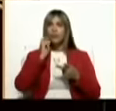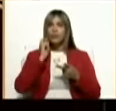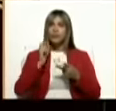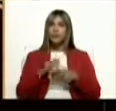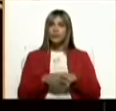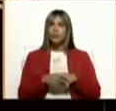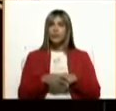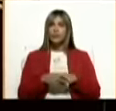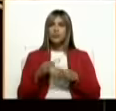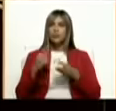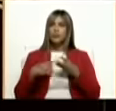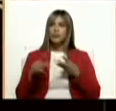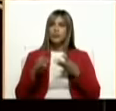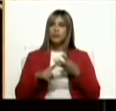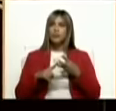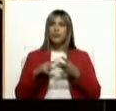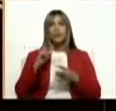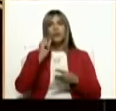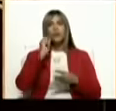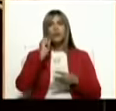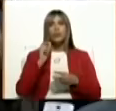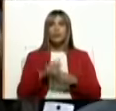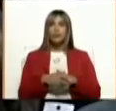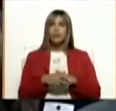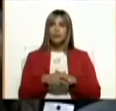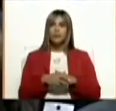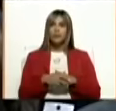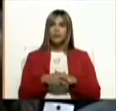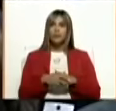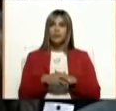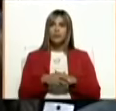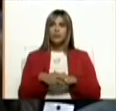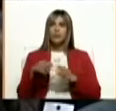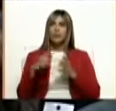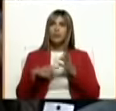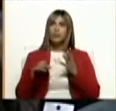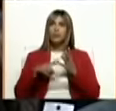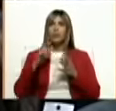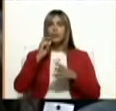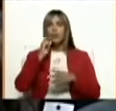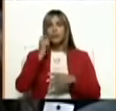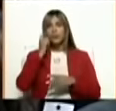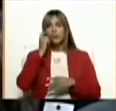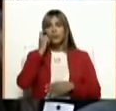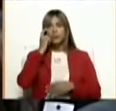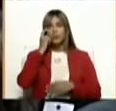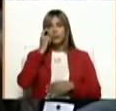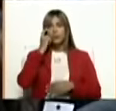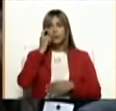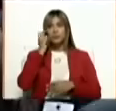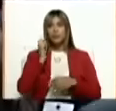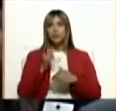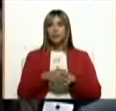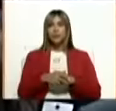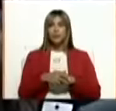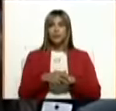Amelio, el magistrado Luis Damiani Bustillos y la magistrada Michelle Adriana Velázquez